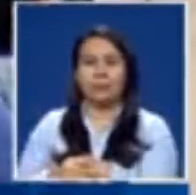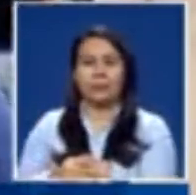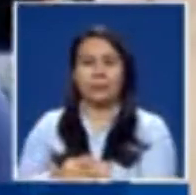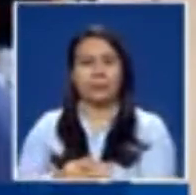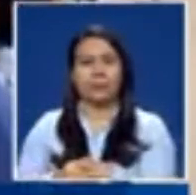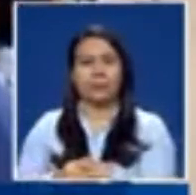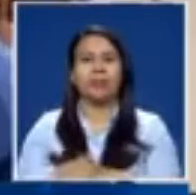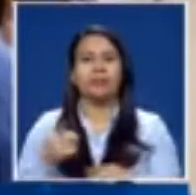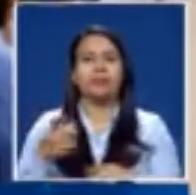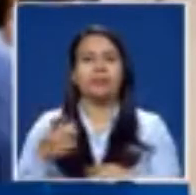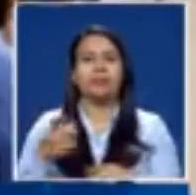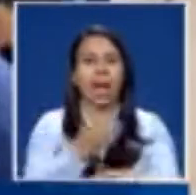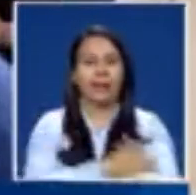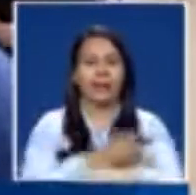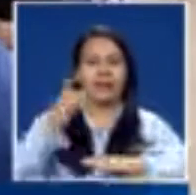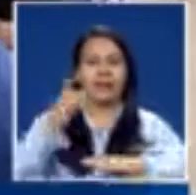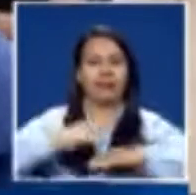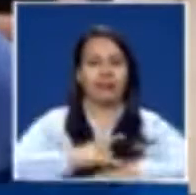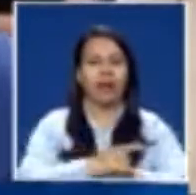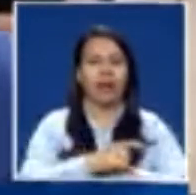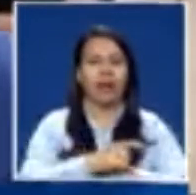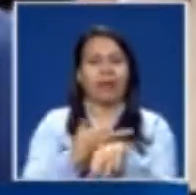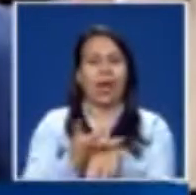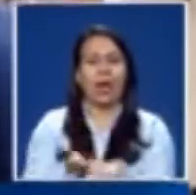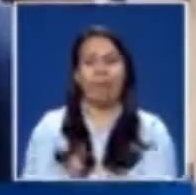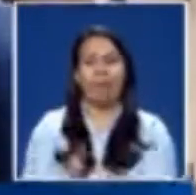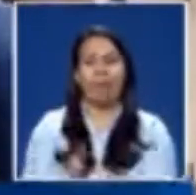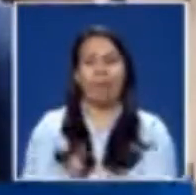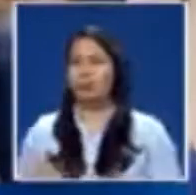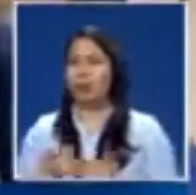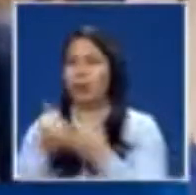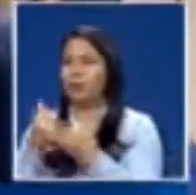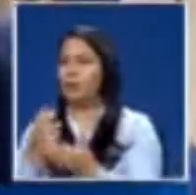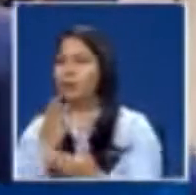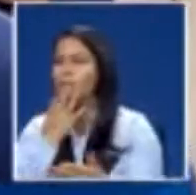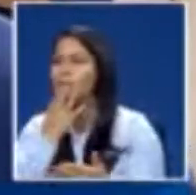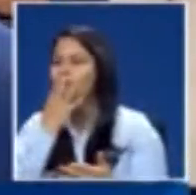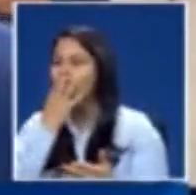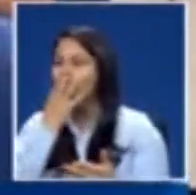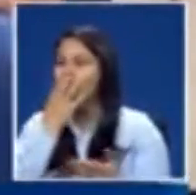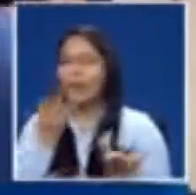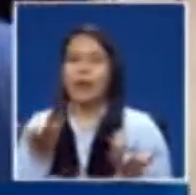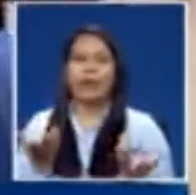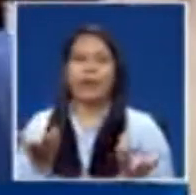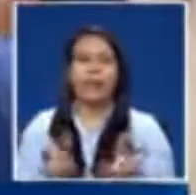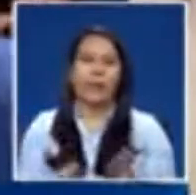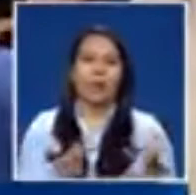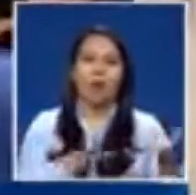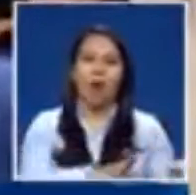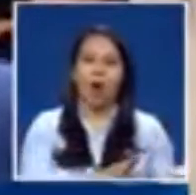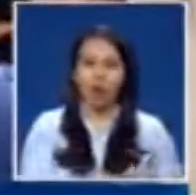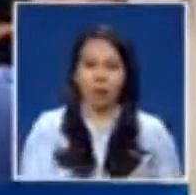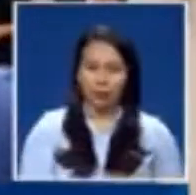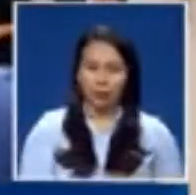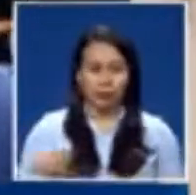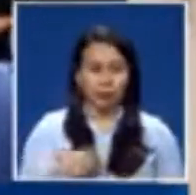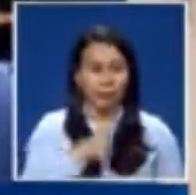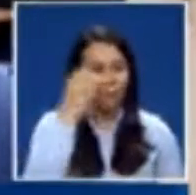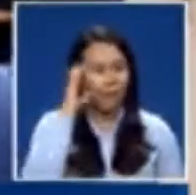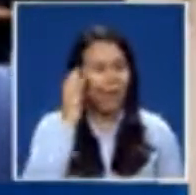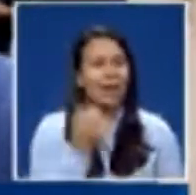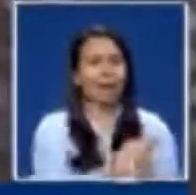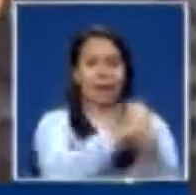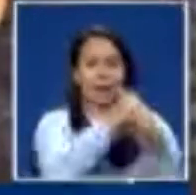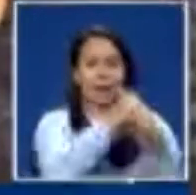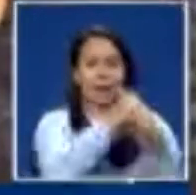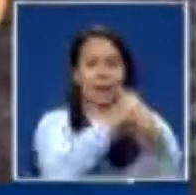de convenciones y se quedaron varios días no hubieran recibido oxígeno en ese instante, sencillamente estuvieran muertas. De eso se trata, de salvar